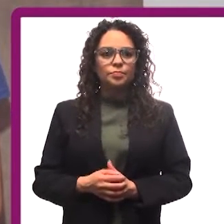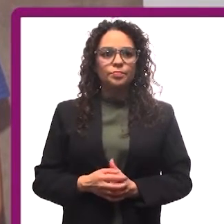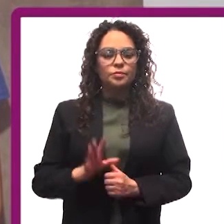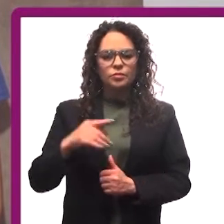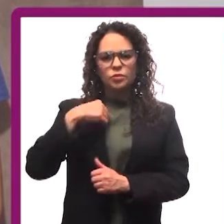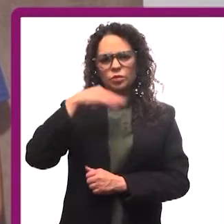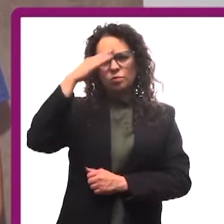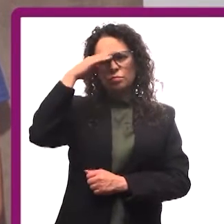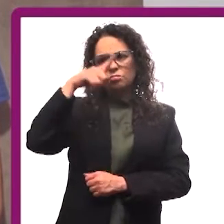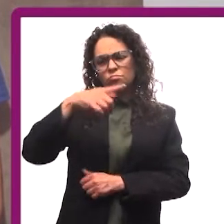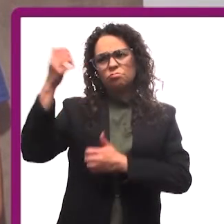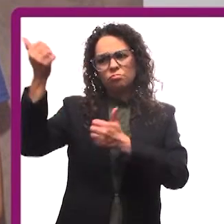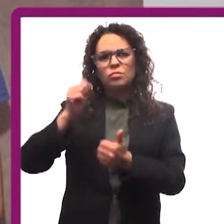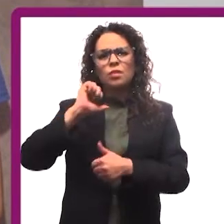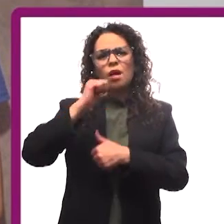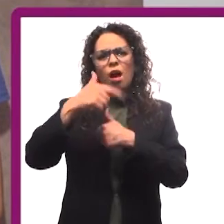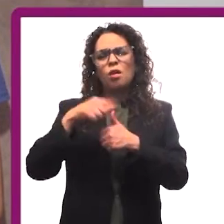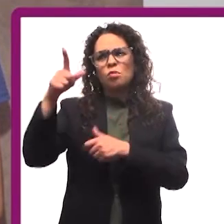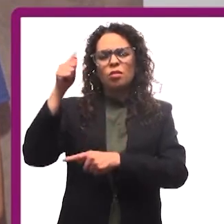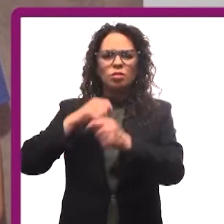Pensé que me traerías algo de la tienda.